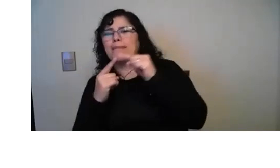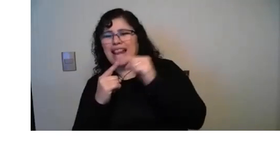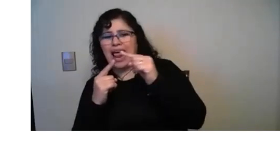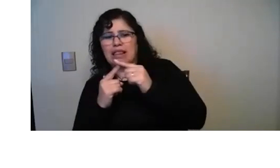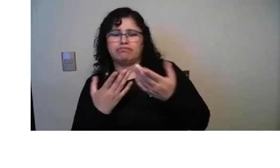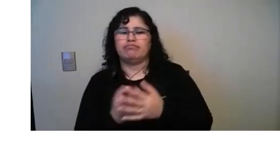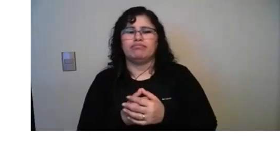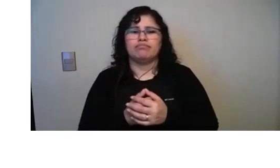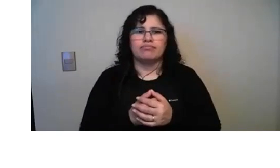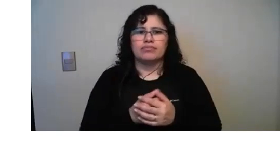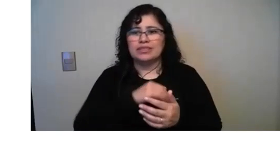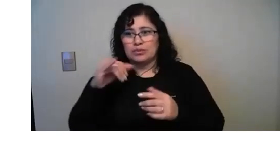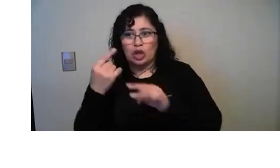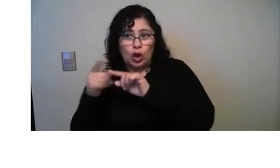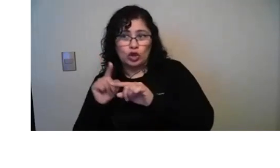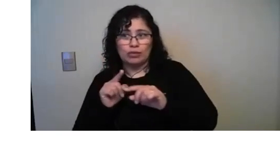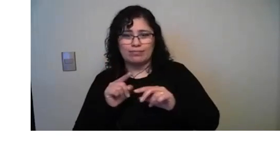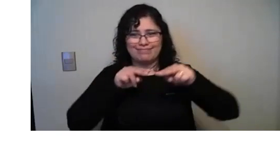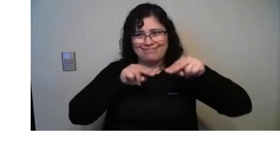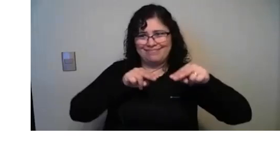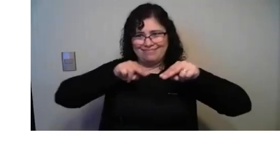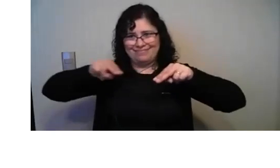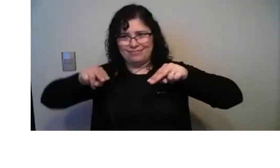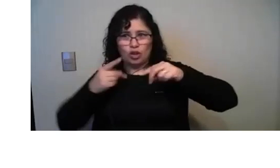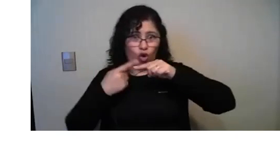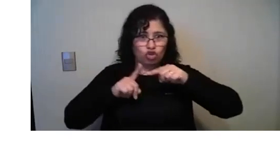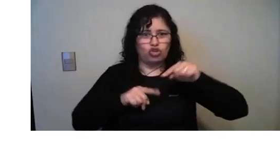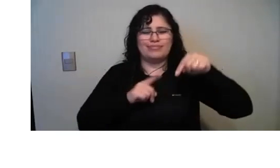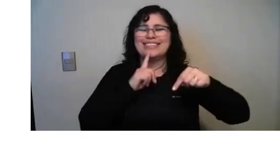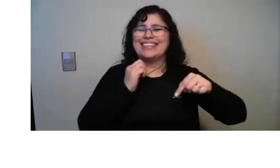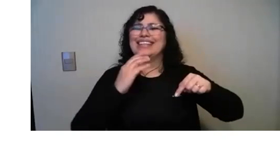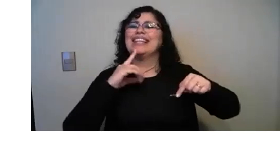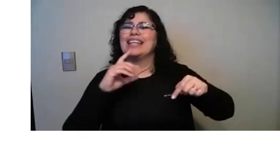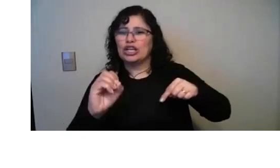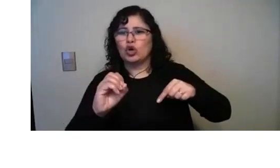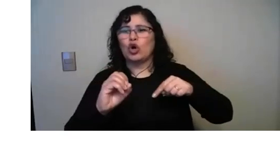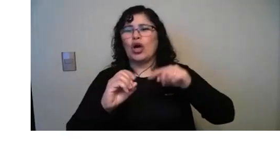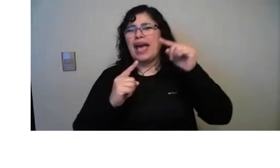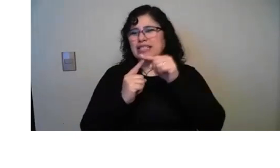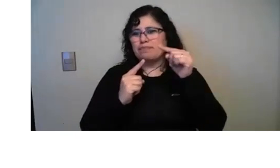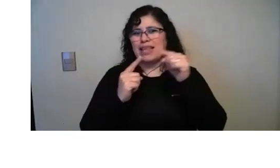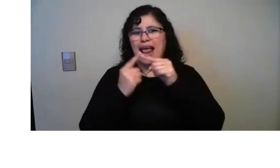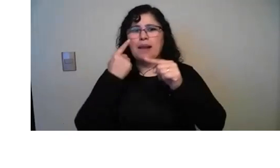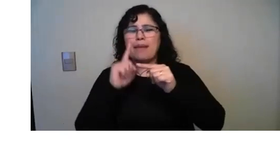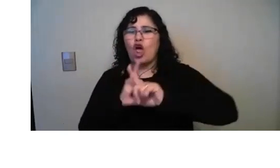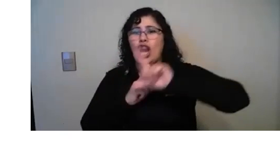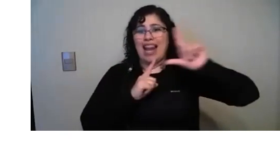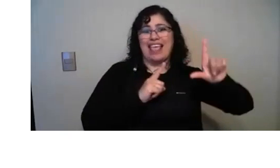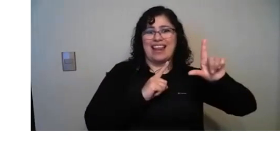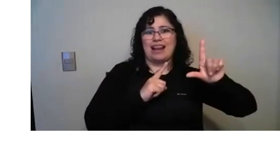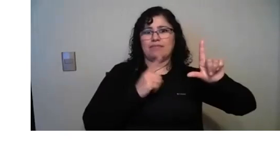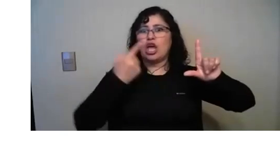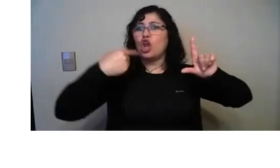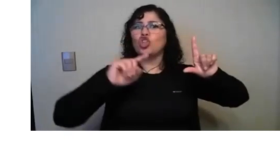Luego tenemos otro tracto que también es tectoespinal, pero en este caso va por el cordón lateral, a diferencia de este que va por el